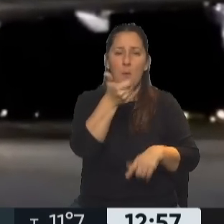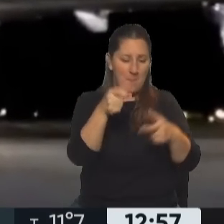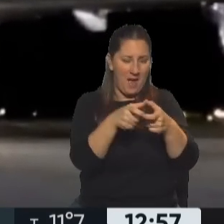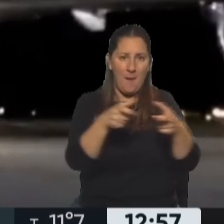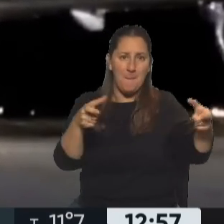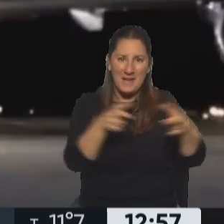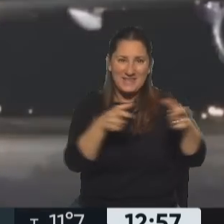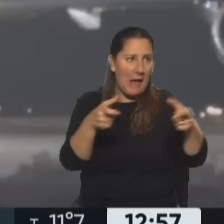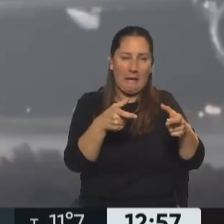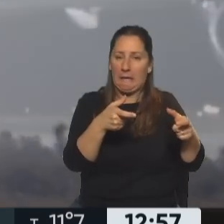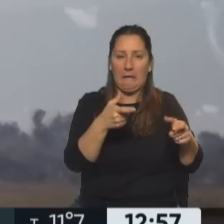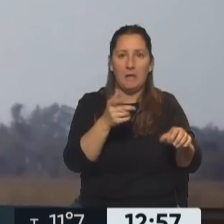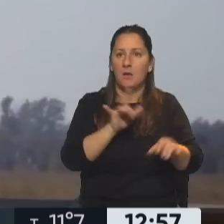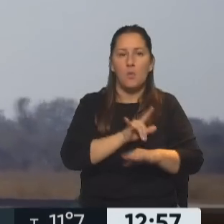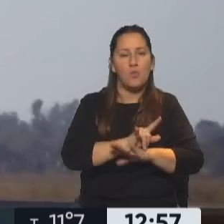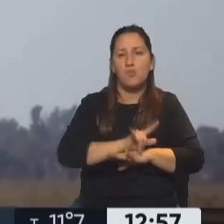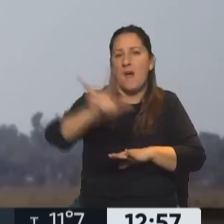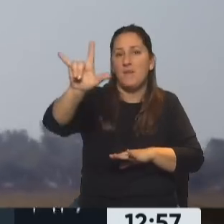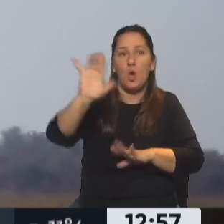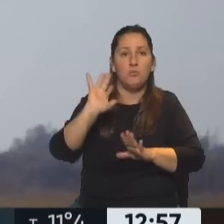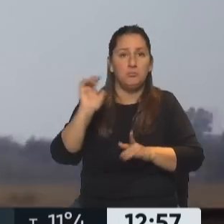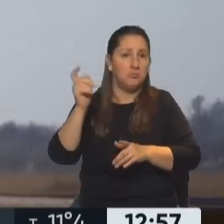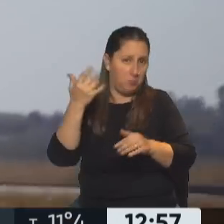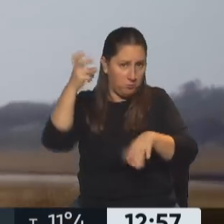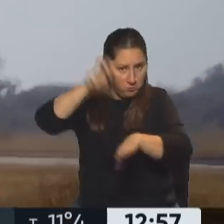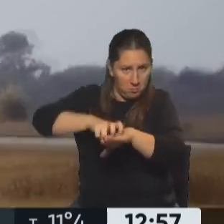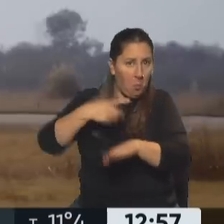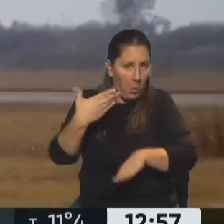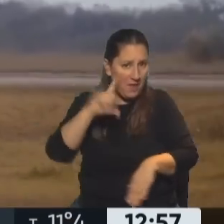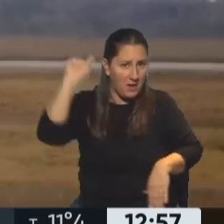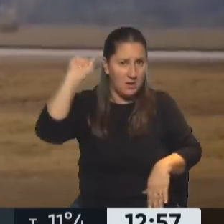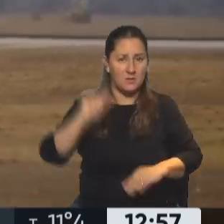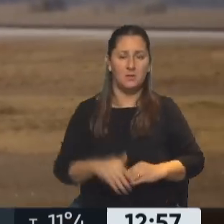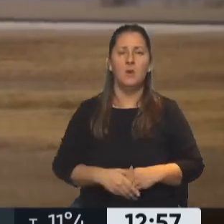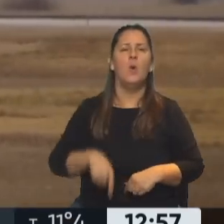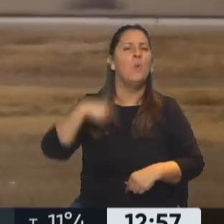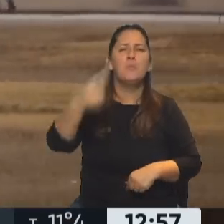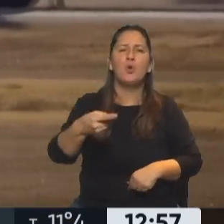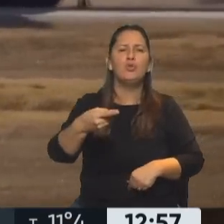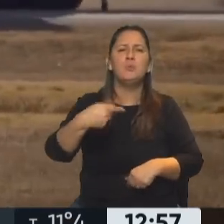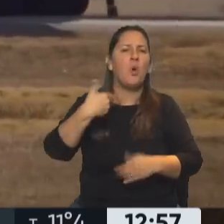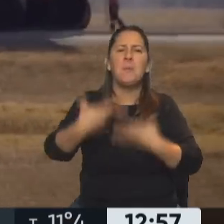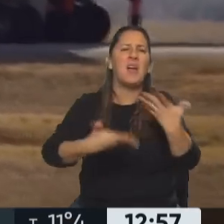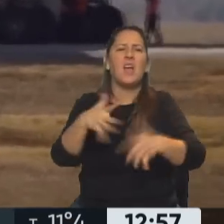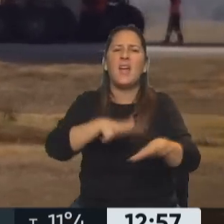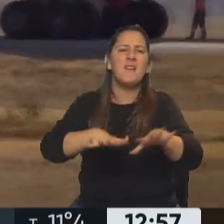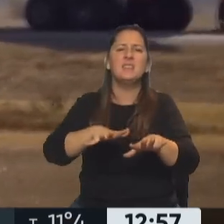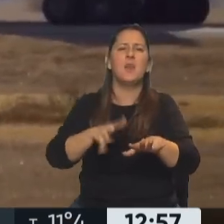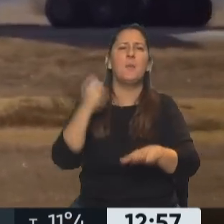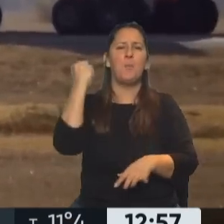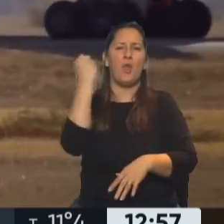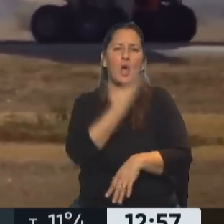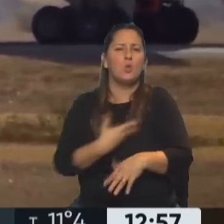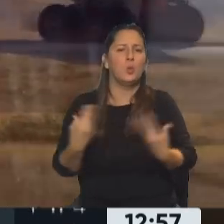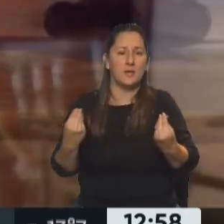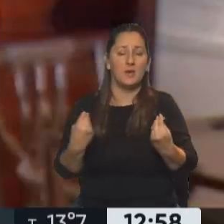fueran en un avión comercial, no tendría ningún inconveniente. ¿Los próximos pasos, ministro, de aquí en adelante, qué va a ser el Ejecutivo?